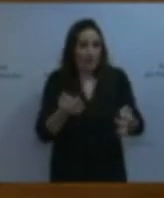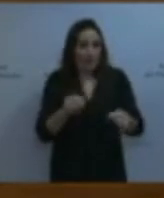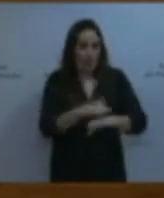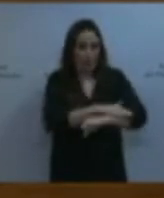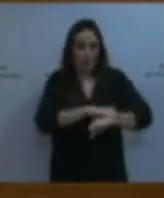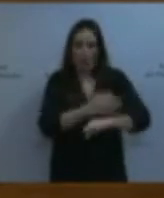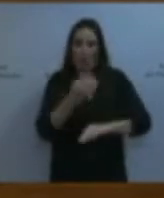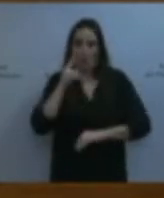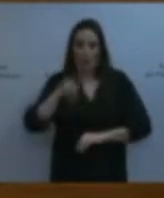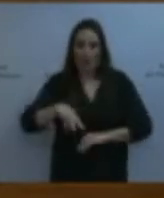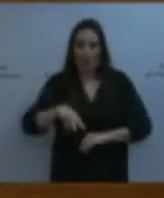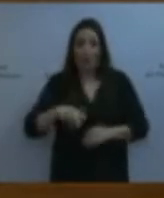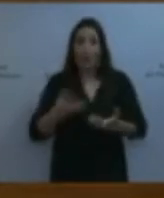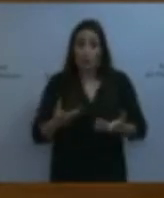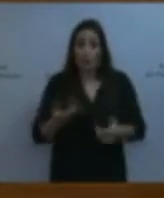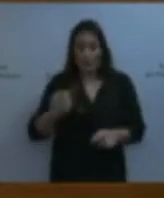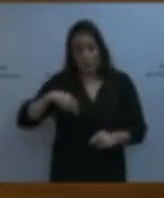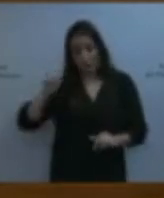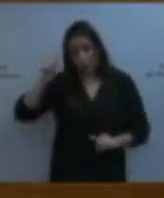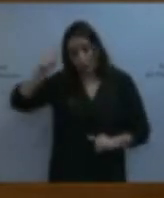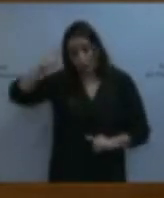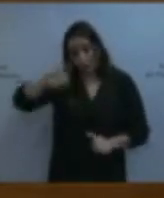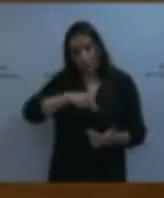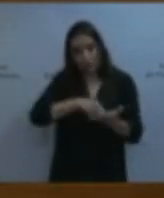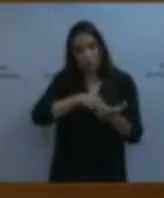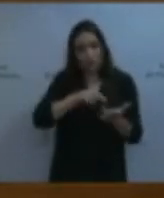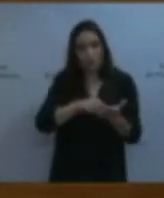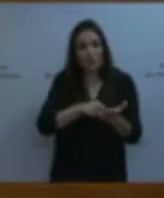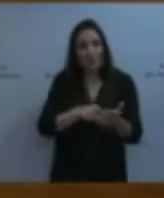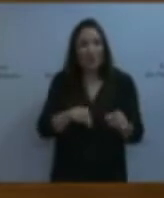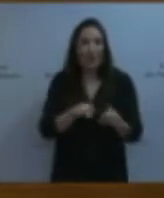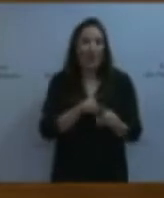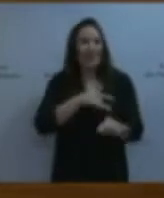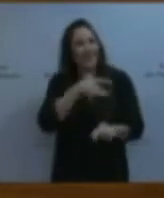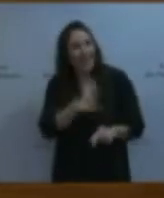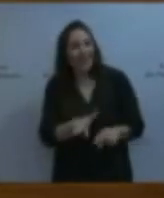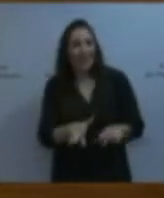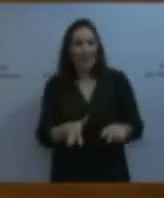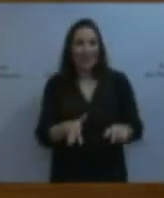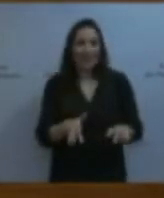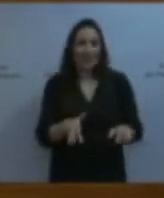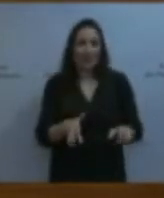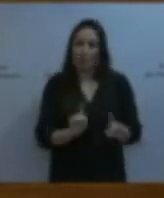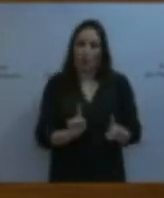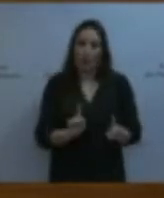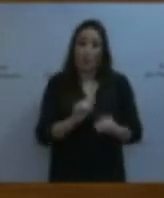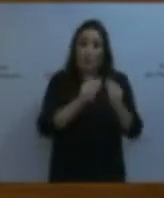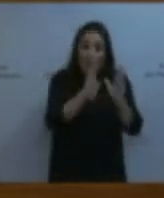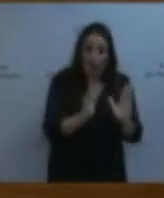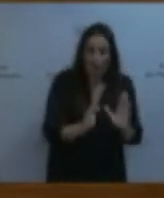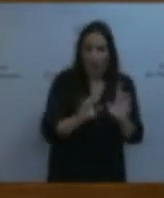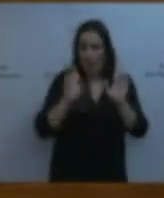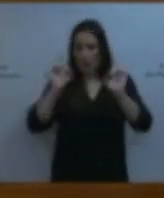públicos. Y por eso, como venimos insistiendo, no es cuestión de beneficencia, sino de que la vivienda, como la educación o la